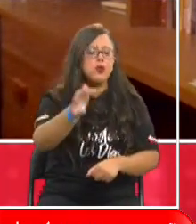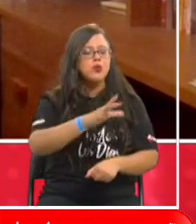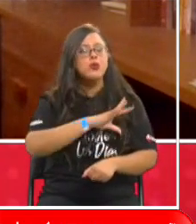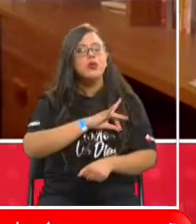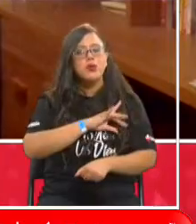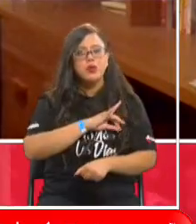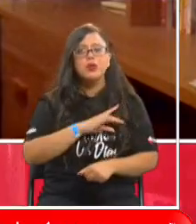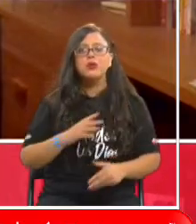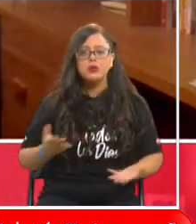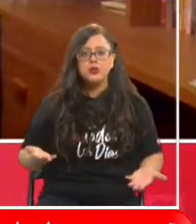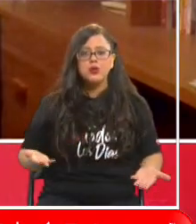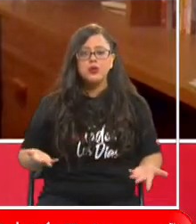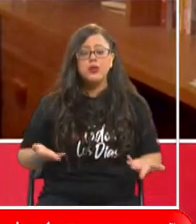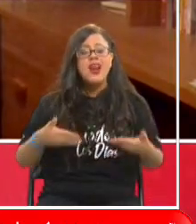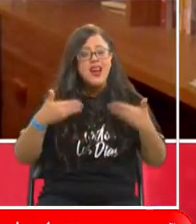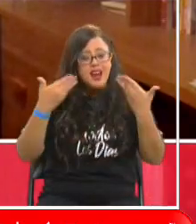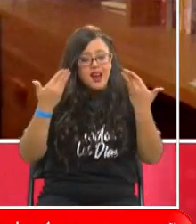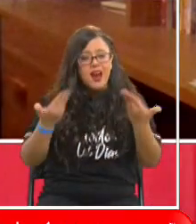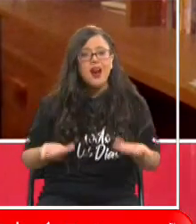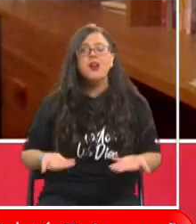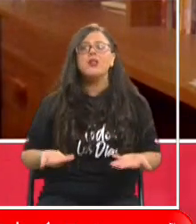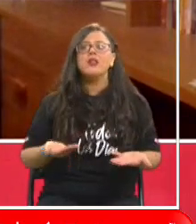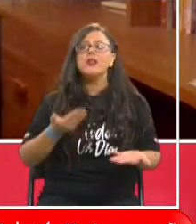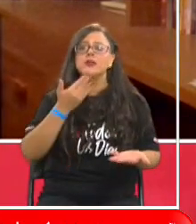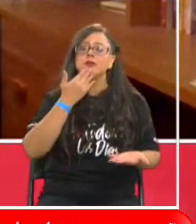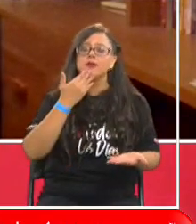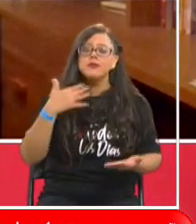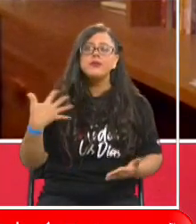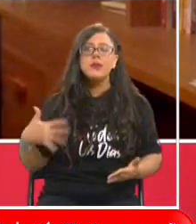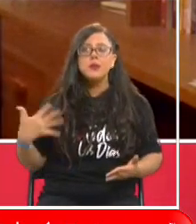dolorosos. Este ha sido un momento también muy